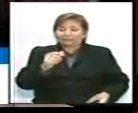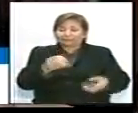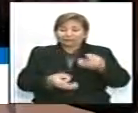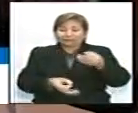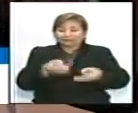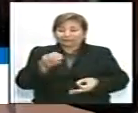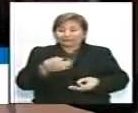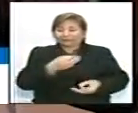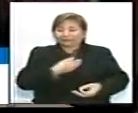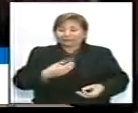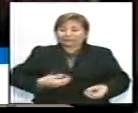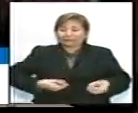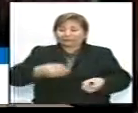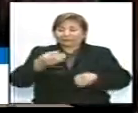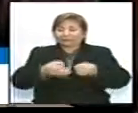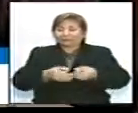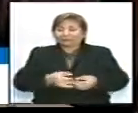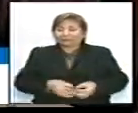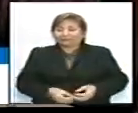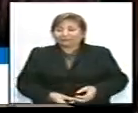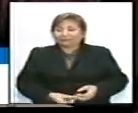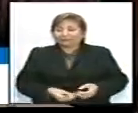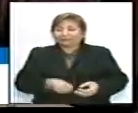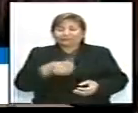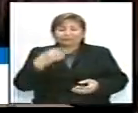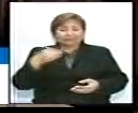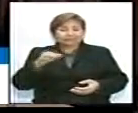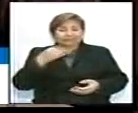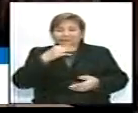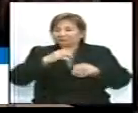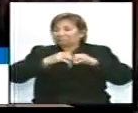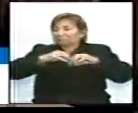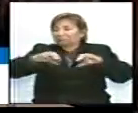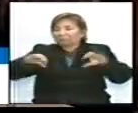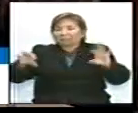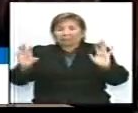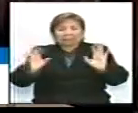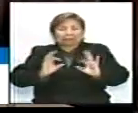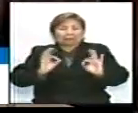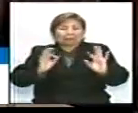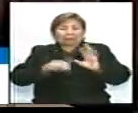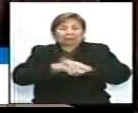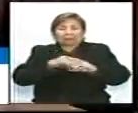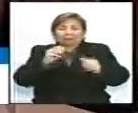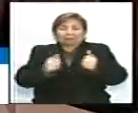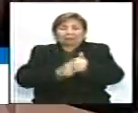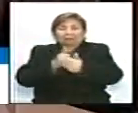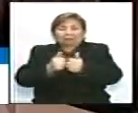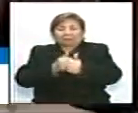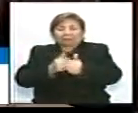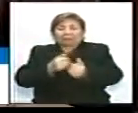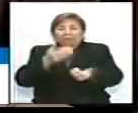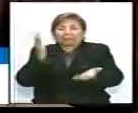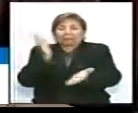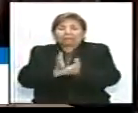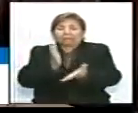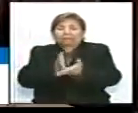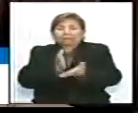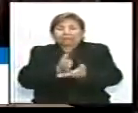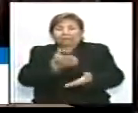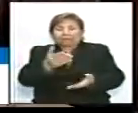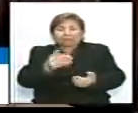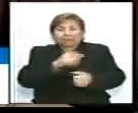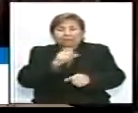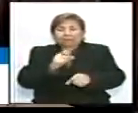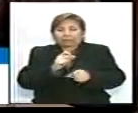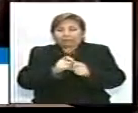como el Ministerio Público y el Poder Judicial, están totalmente ajenos a la persecución y a la sanción de los delitos